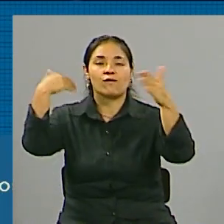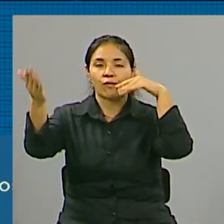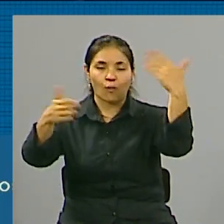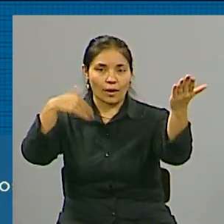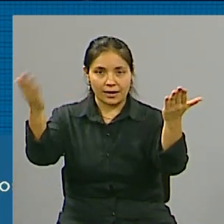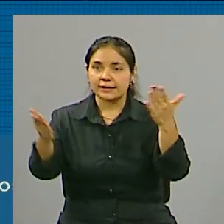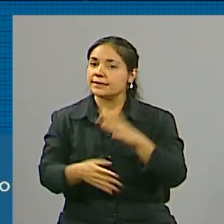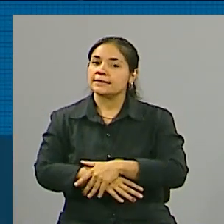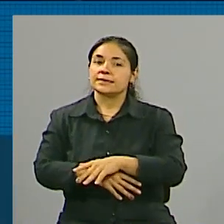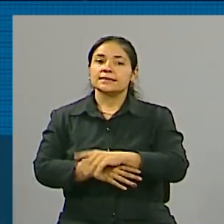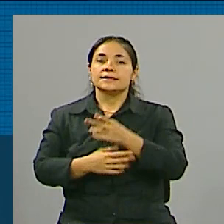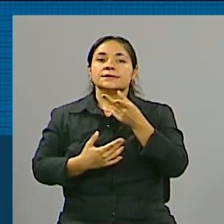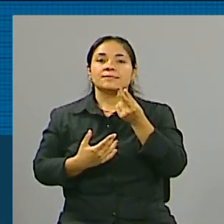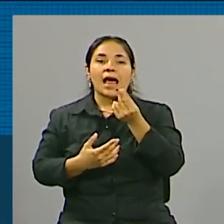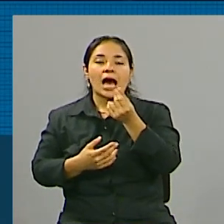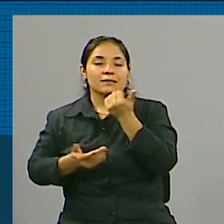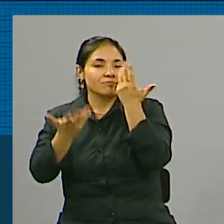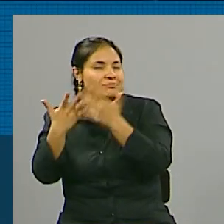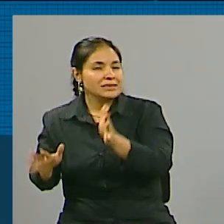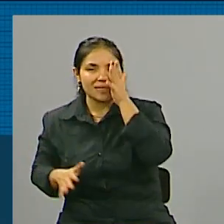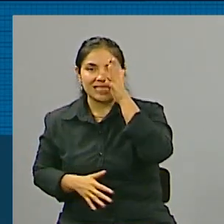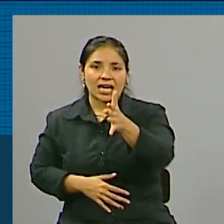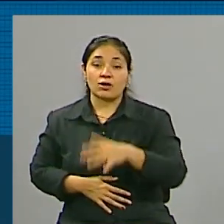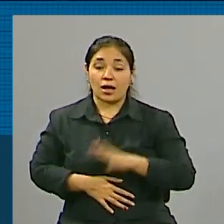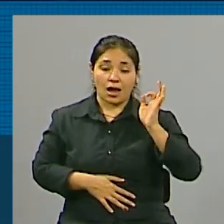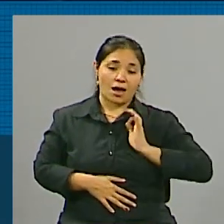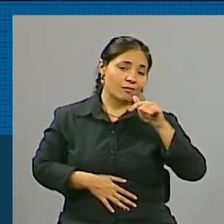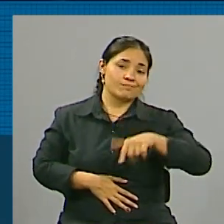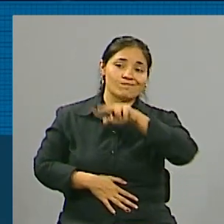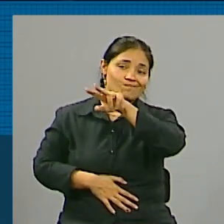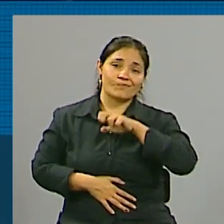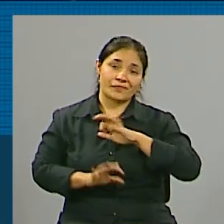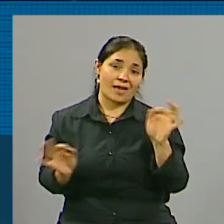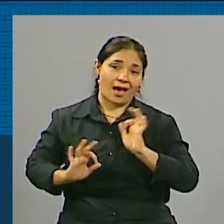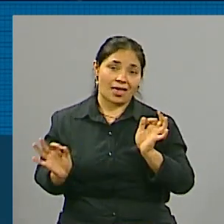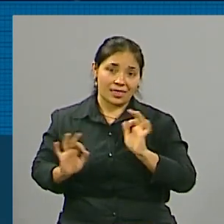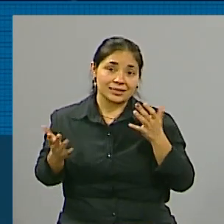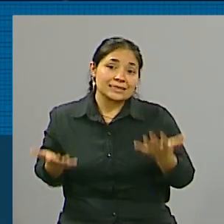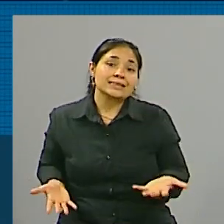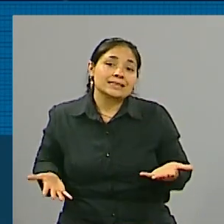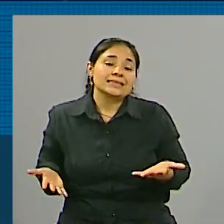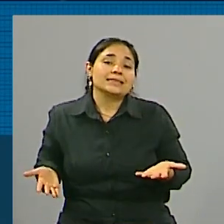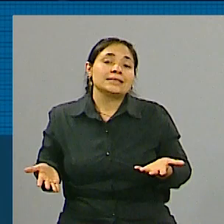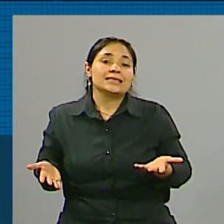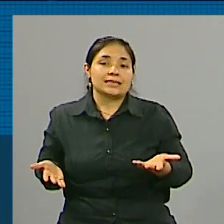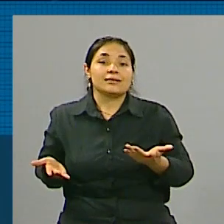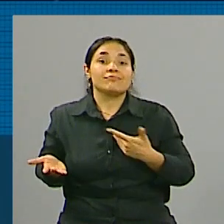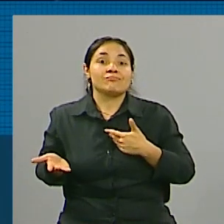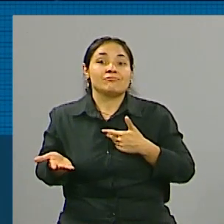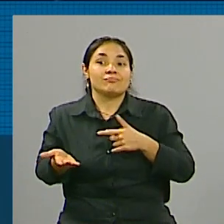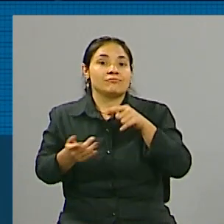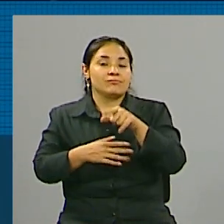muy importante que este año no vamos a contar. Bueno, sin duda que por lo menos ese piso se